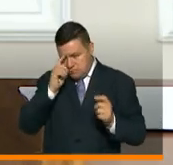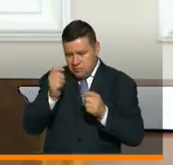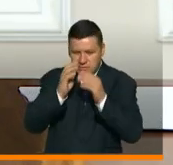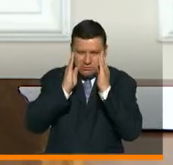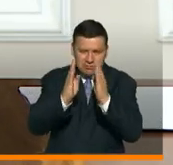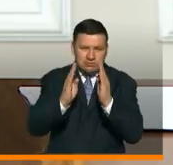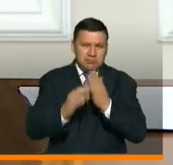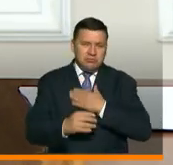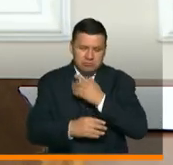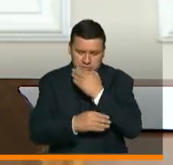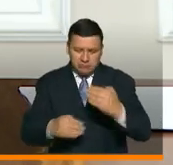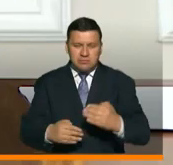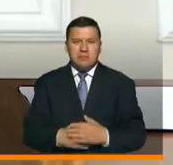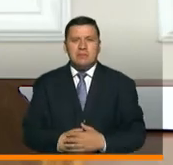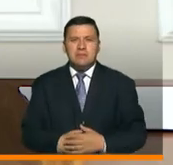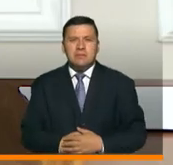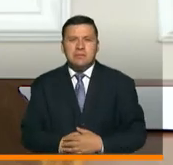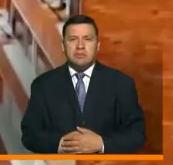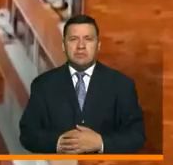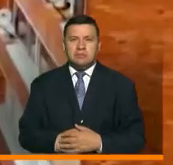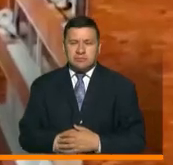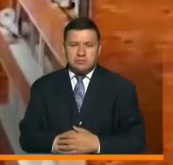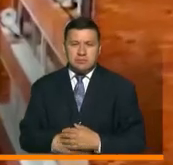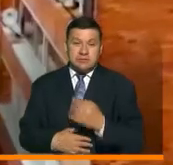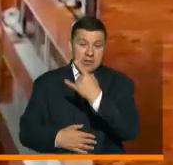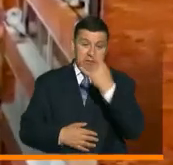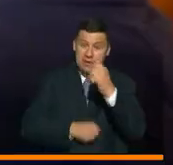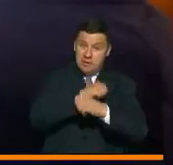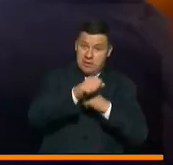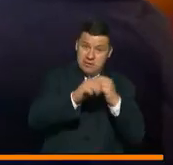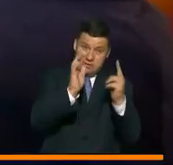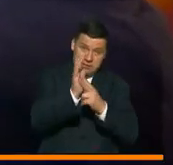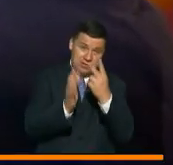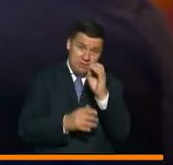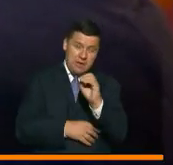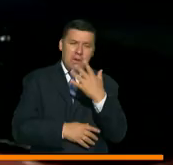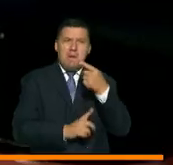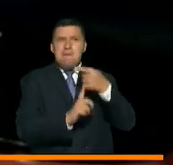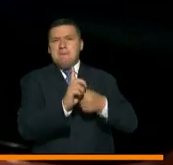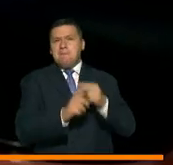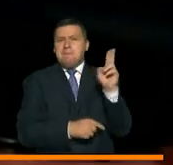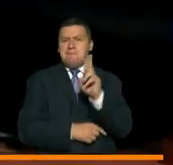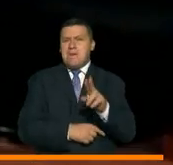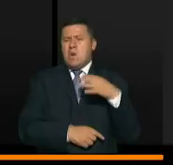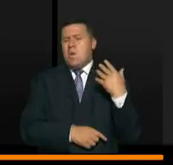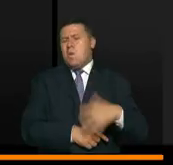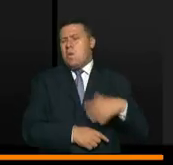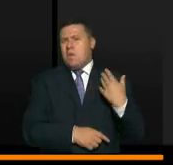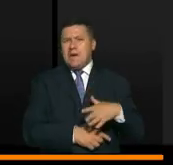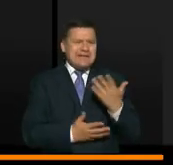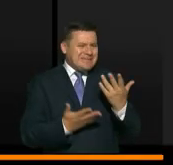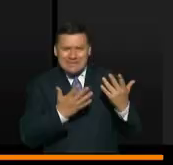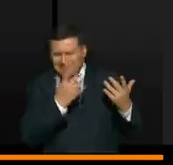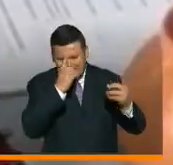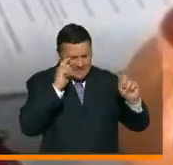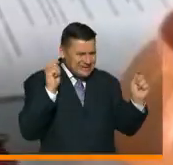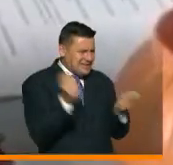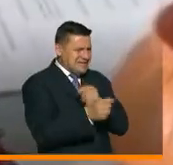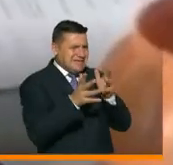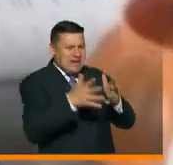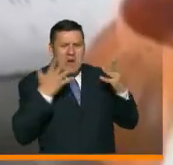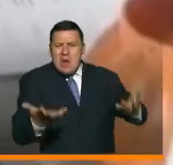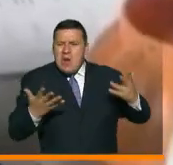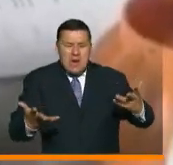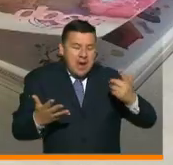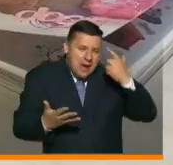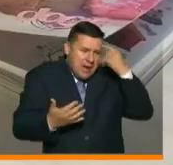atender a nuestros niños. Marzo del año 2020 fue un mes en el que se transformó la manera de enseñar y aprender, con el fin de